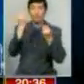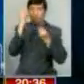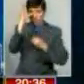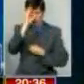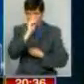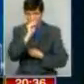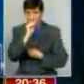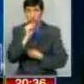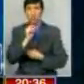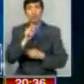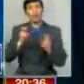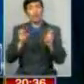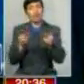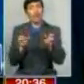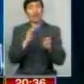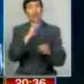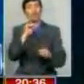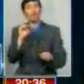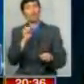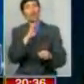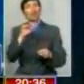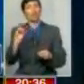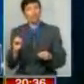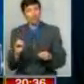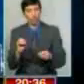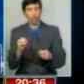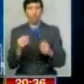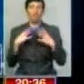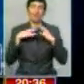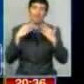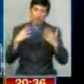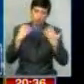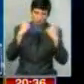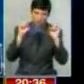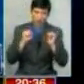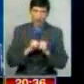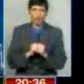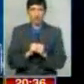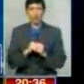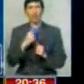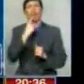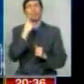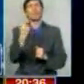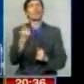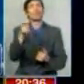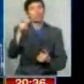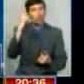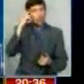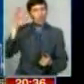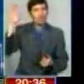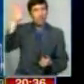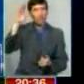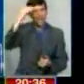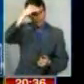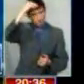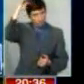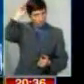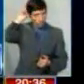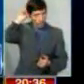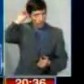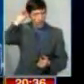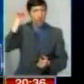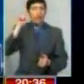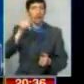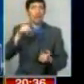La radio Bio Bio, felicitaciones por la victoria primero que todo. La pregunta, yo creo que se la imagina ya. Arturo Vidal, ¿fue